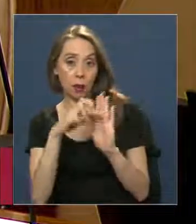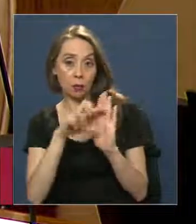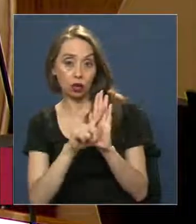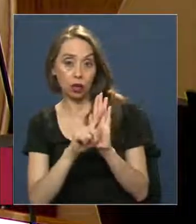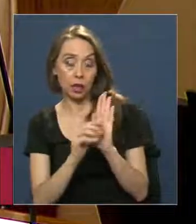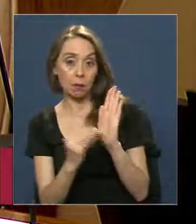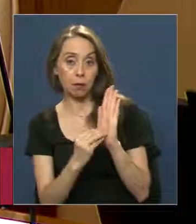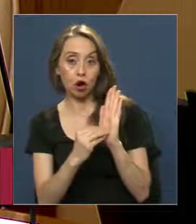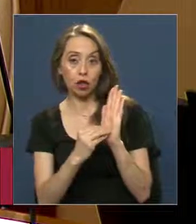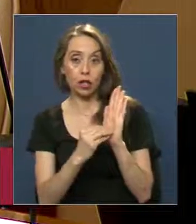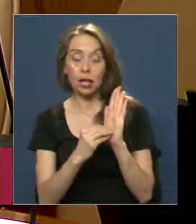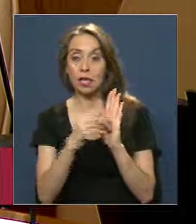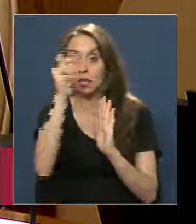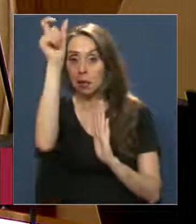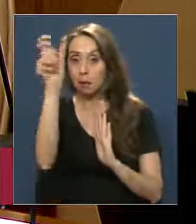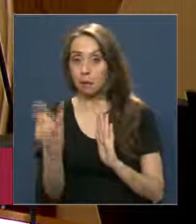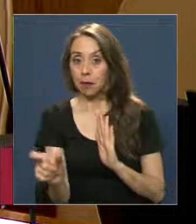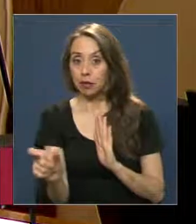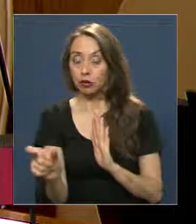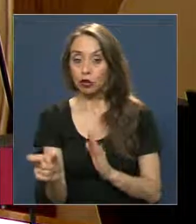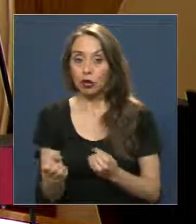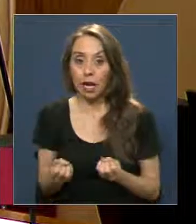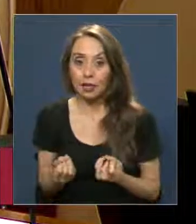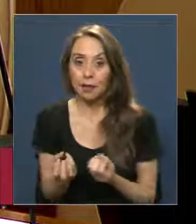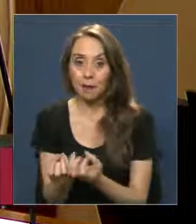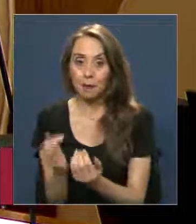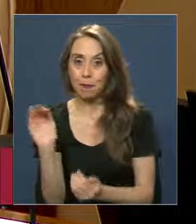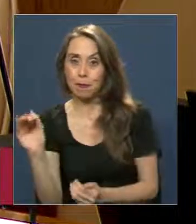está imponiendo a aquel que incitare